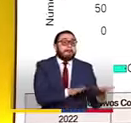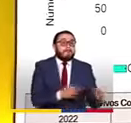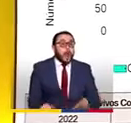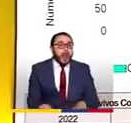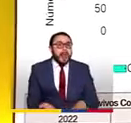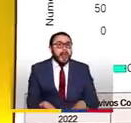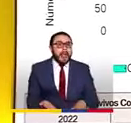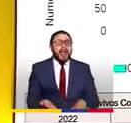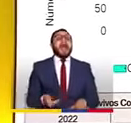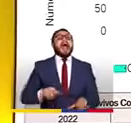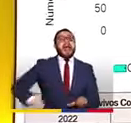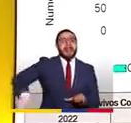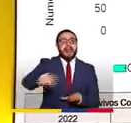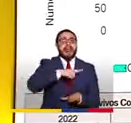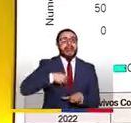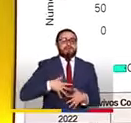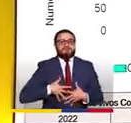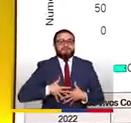mortalidad materna,